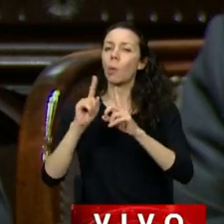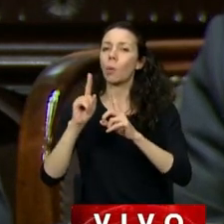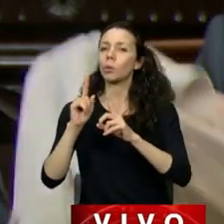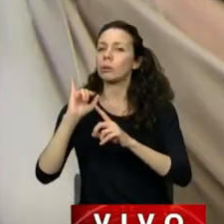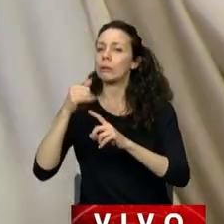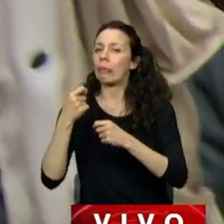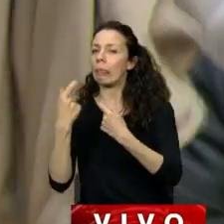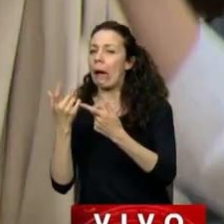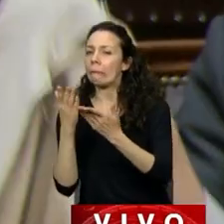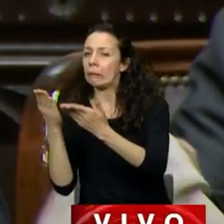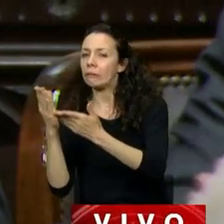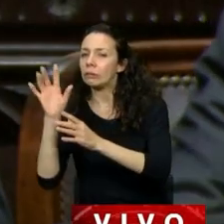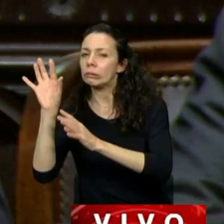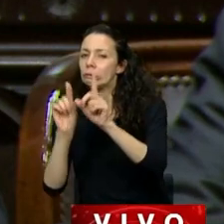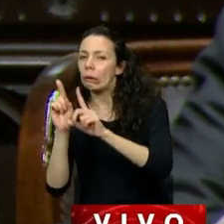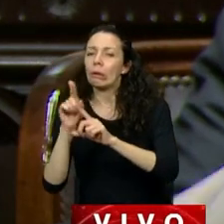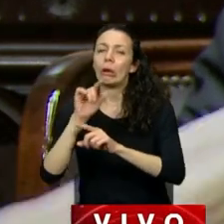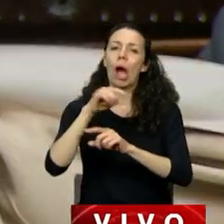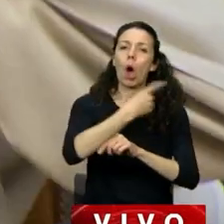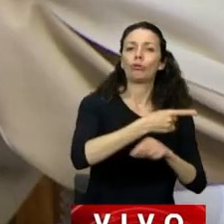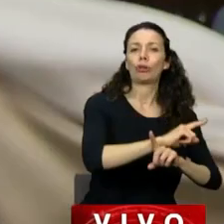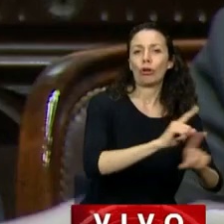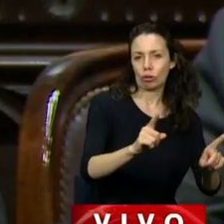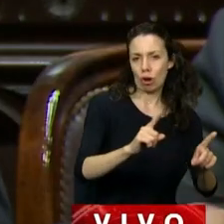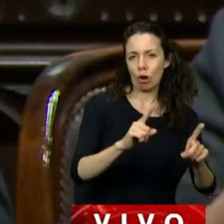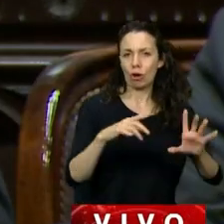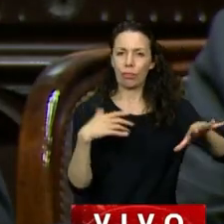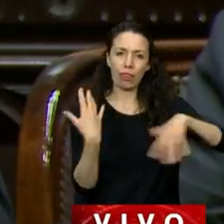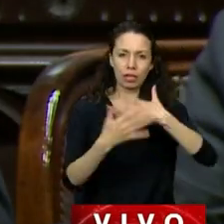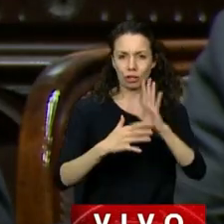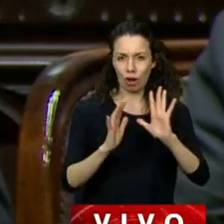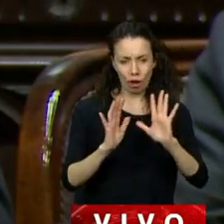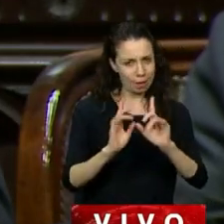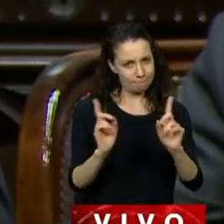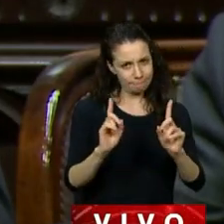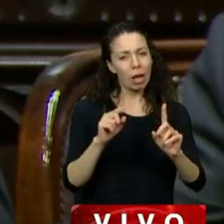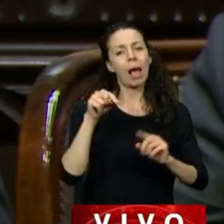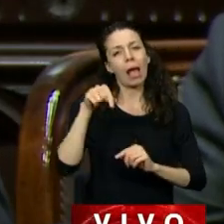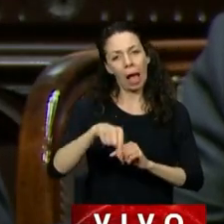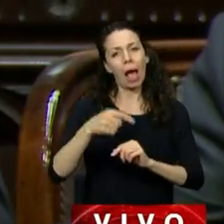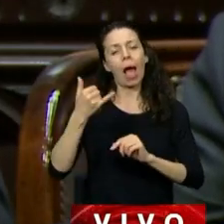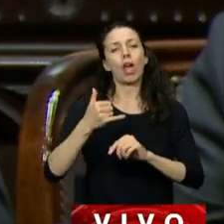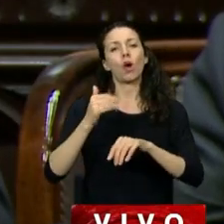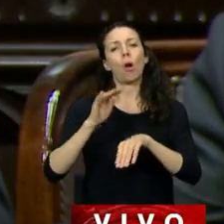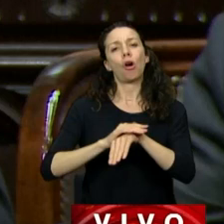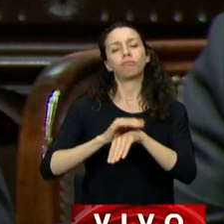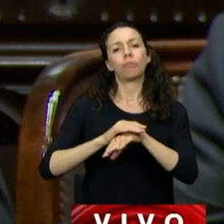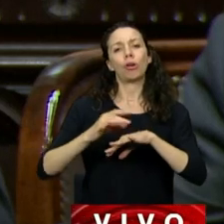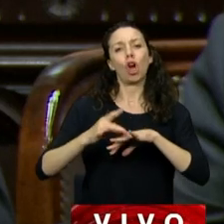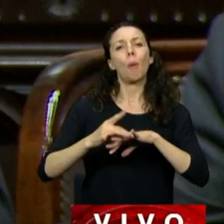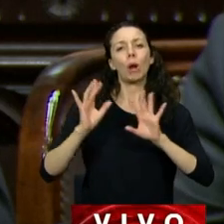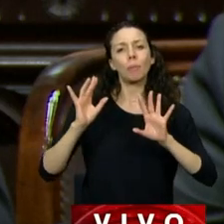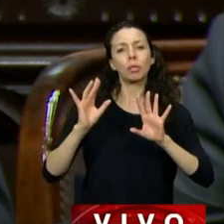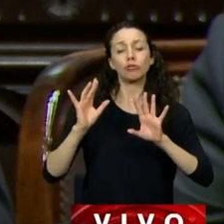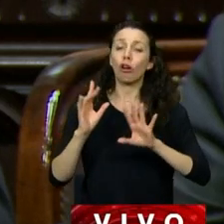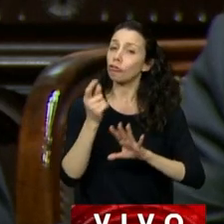el desorden que puede venir a raíz de eso. Por lo menos acá hay un compromiso que, aunque no nos guste como presupuesto y sea inconsistente,